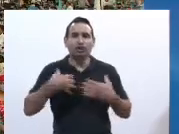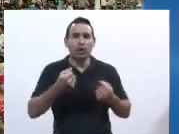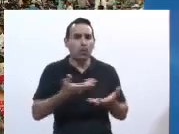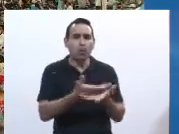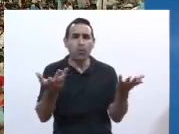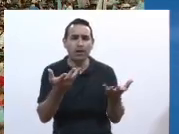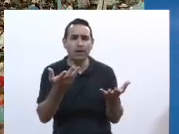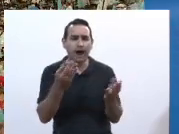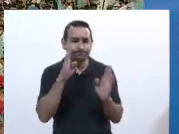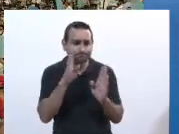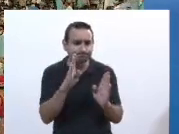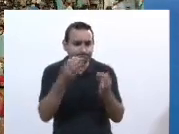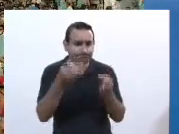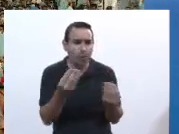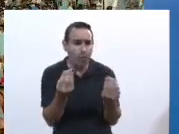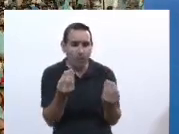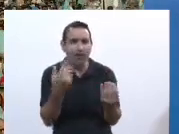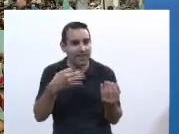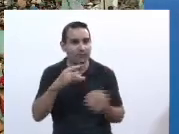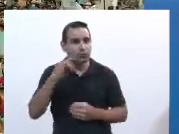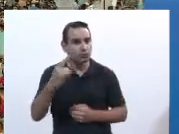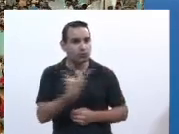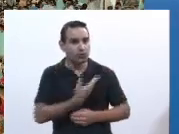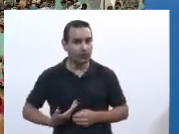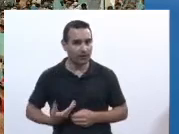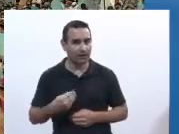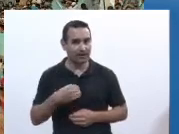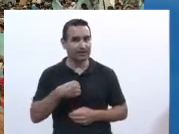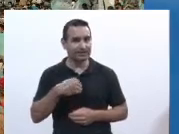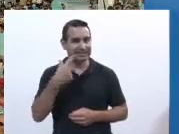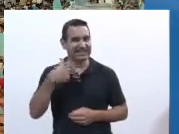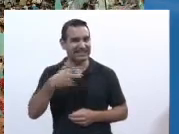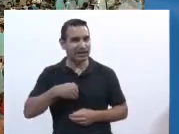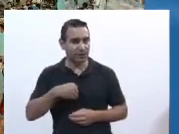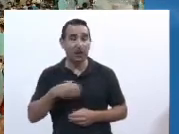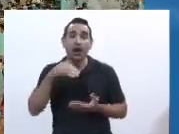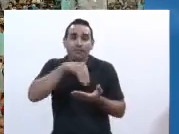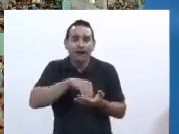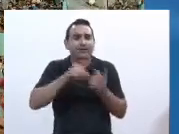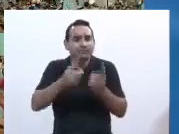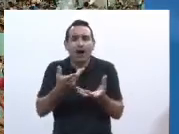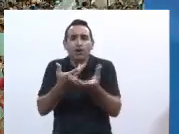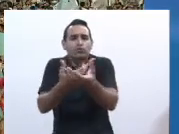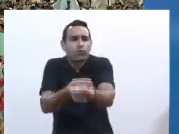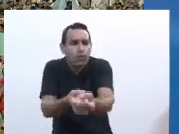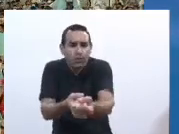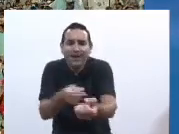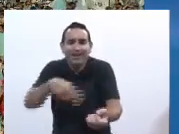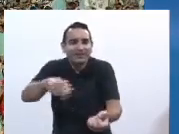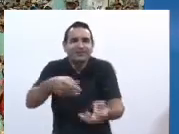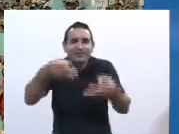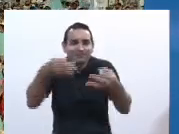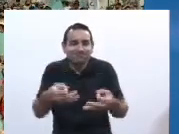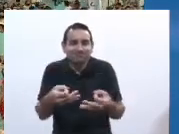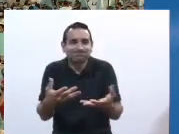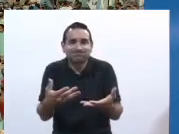que le cabe a la Argentina. También se trata de ayudar a los que no se pueden informar